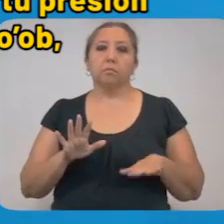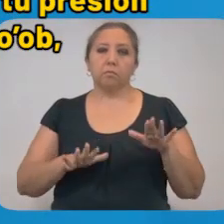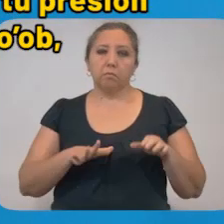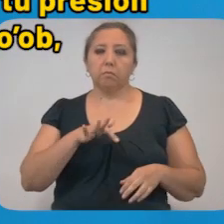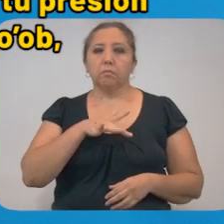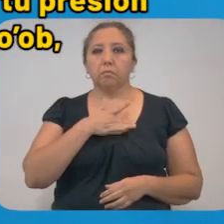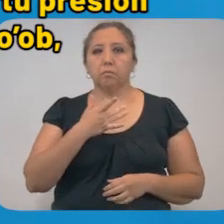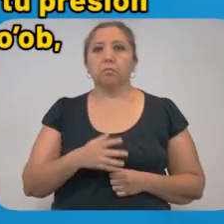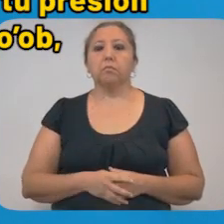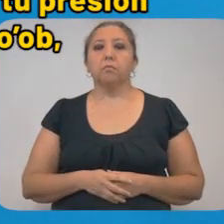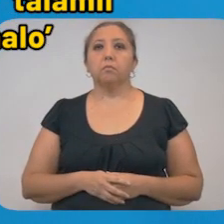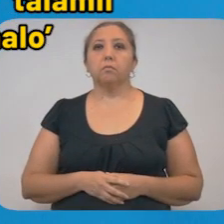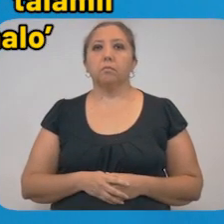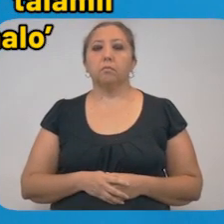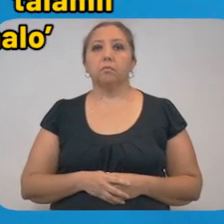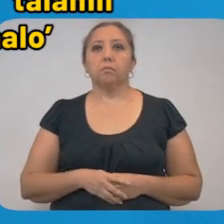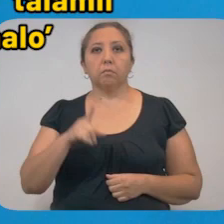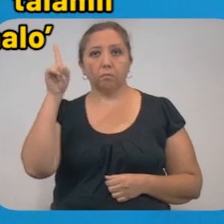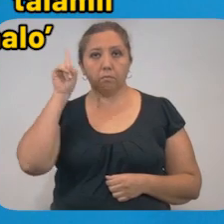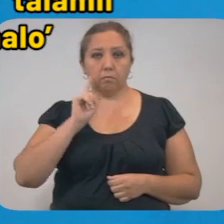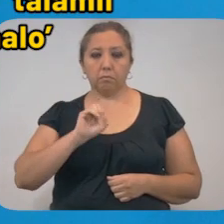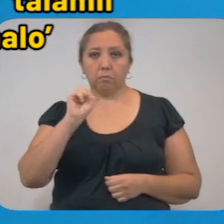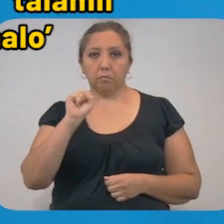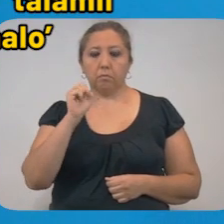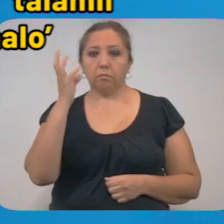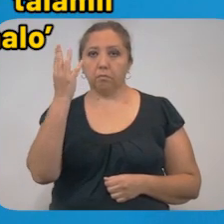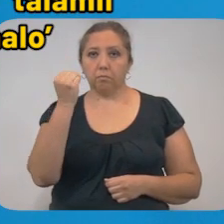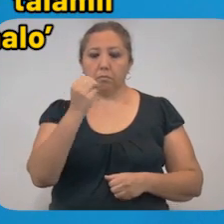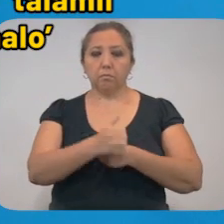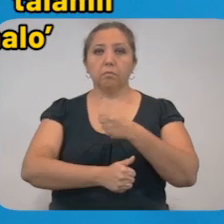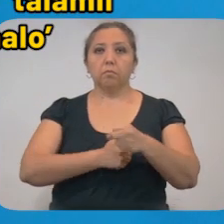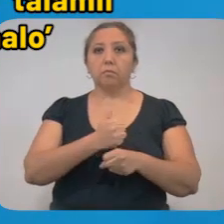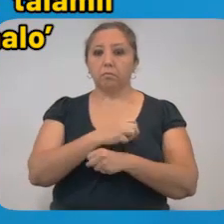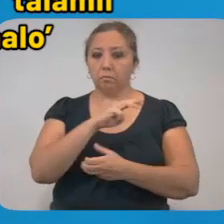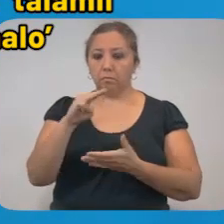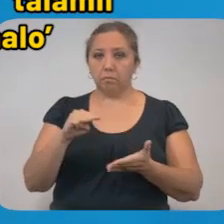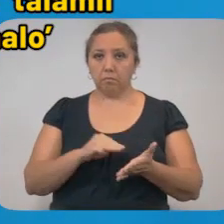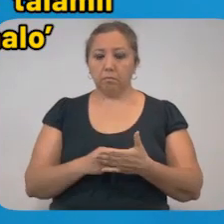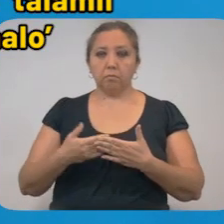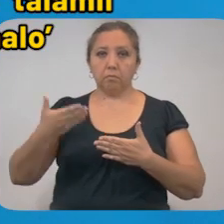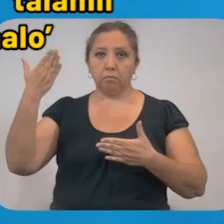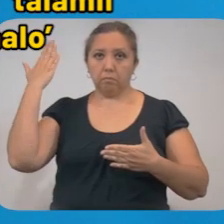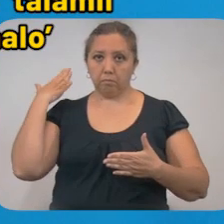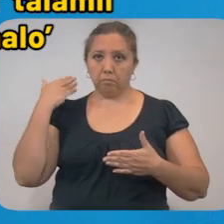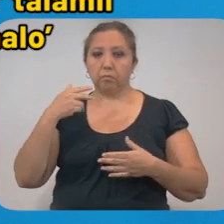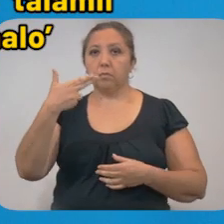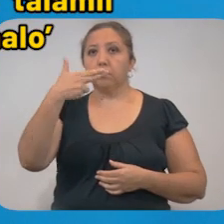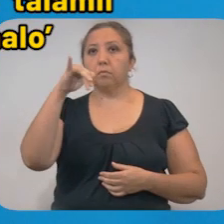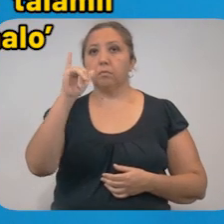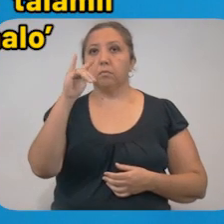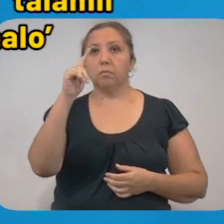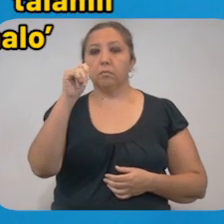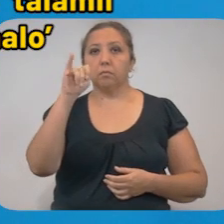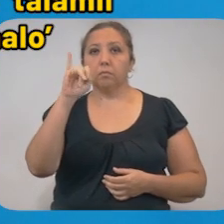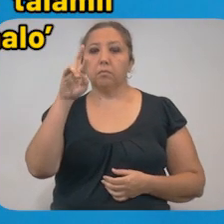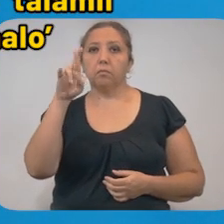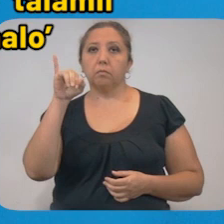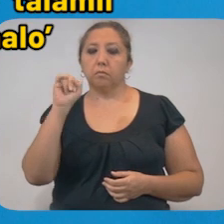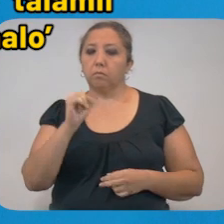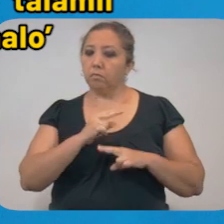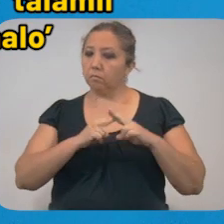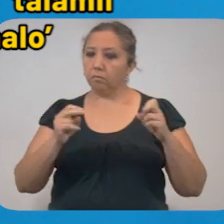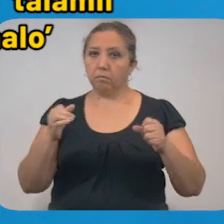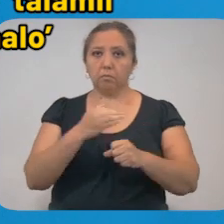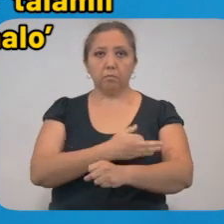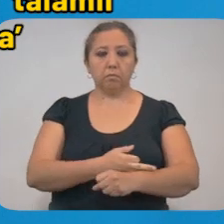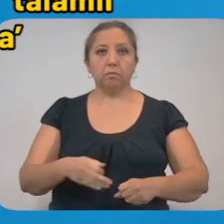presentado síntomas leves. Mujer de 69 años de Mérida, con antecedente de hipotiroidismo, ninguno de sus contactos